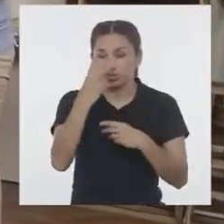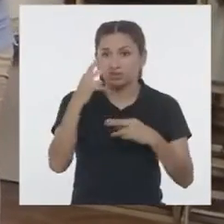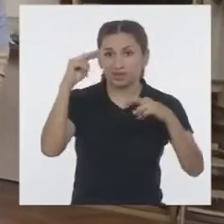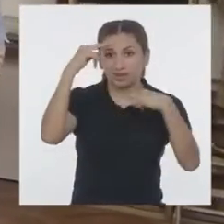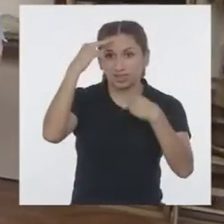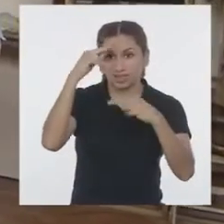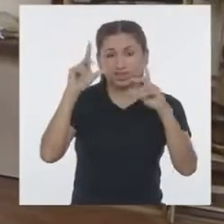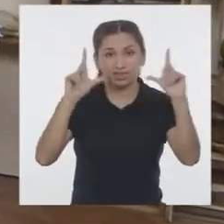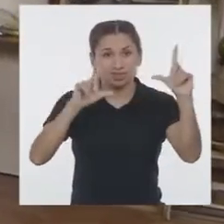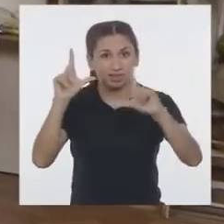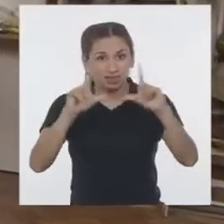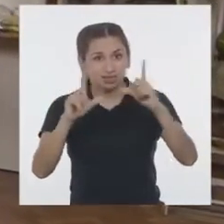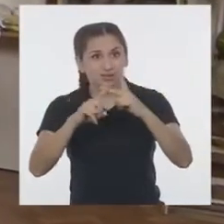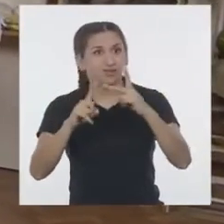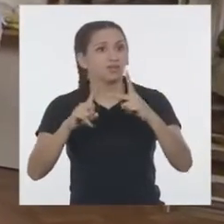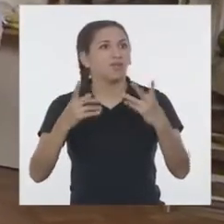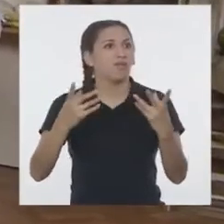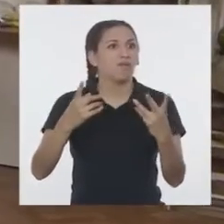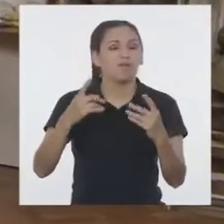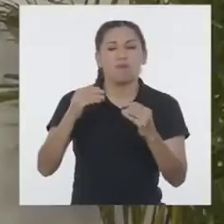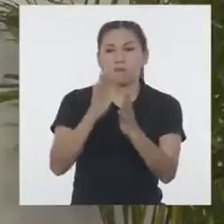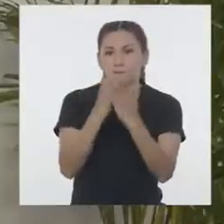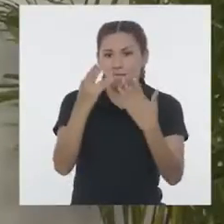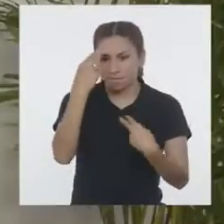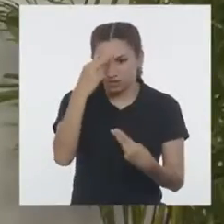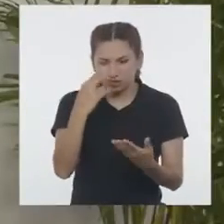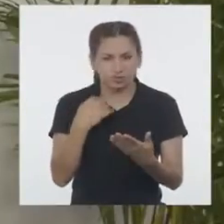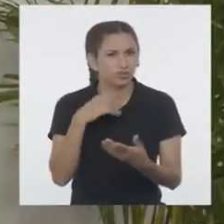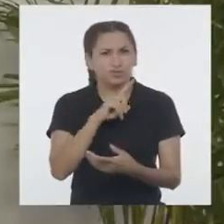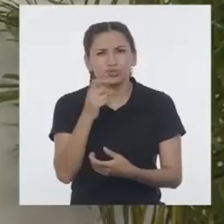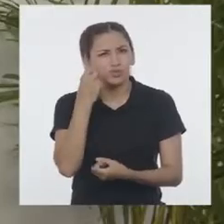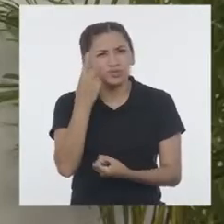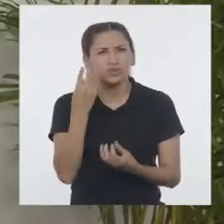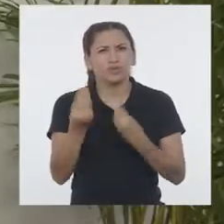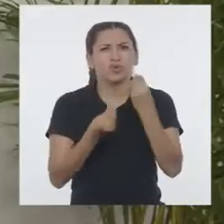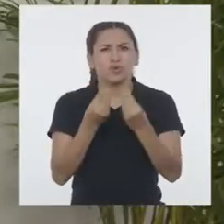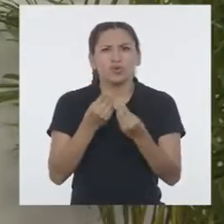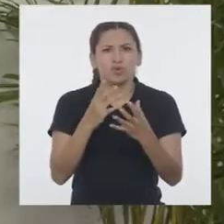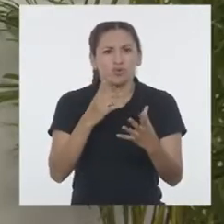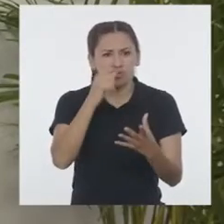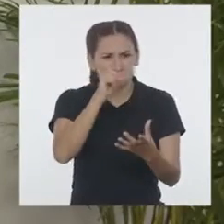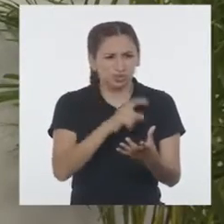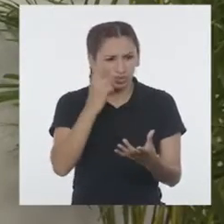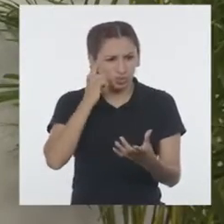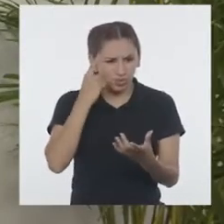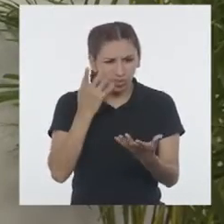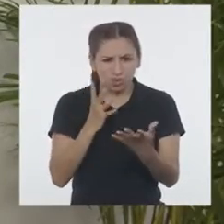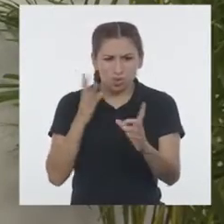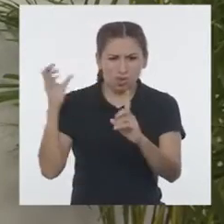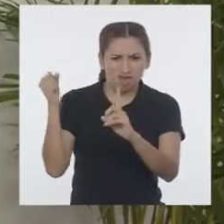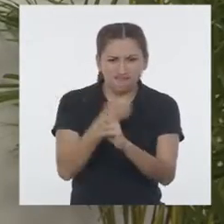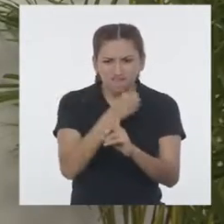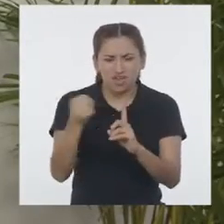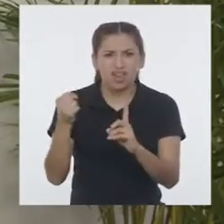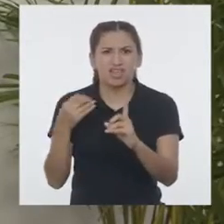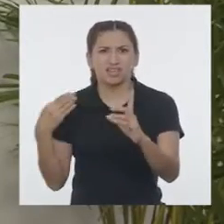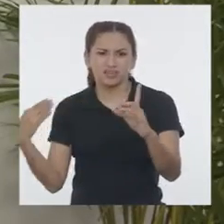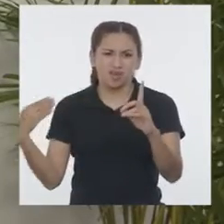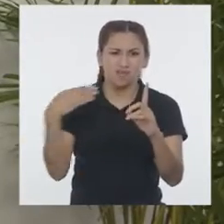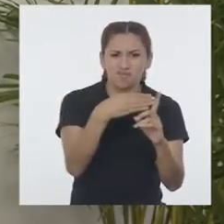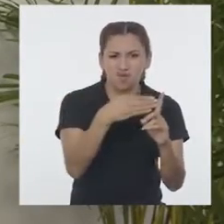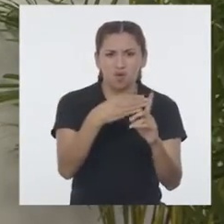en la televisión, en los periódicos. Yo no puedo entender cómo alguien puede recurrir a la violencia. Pensar en